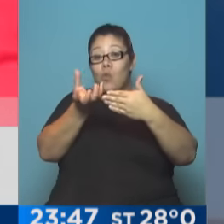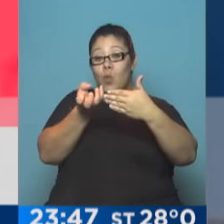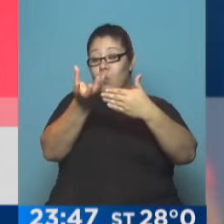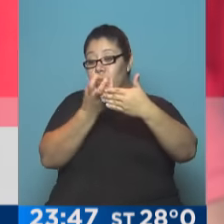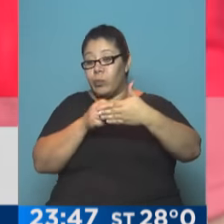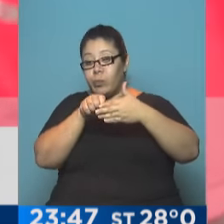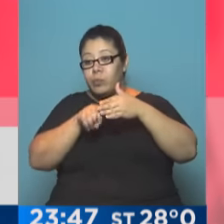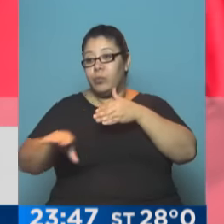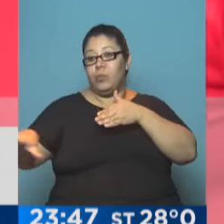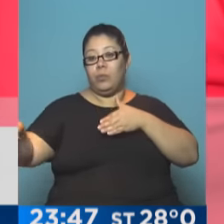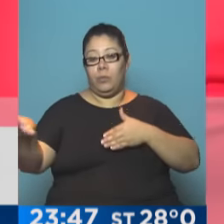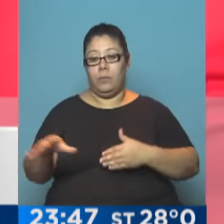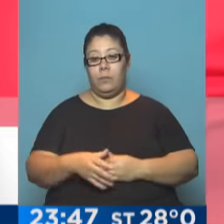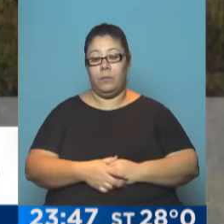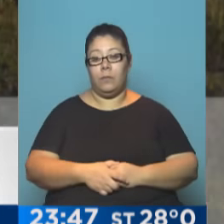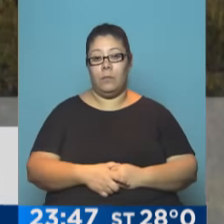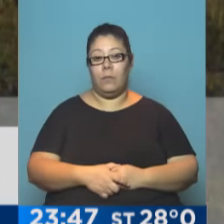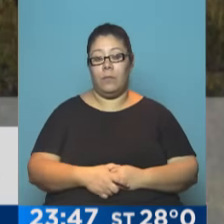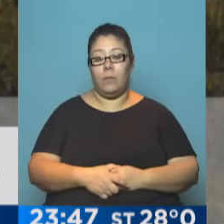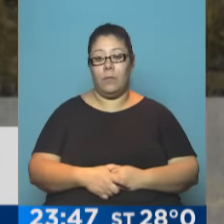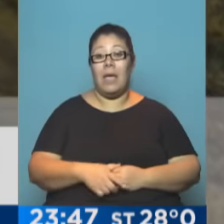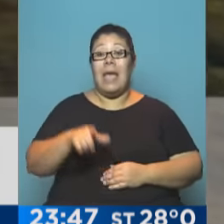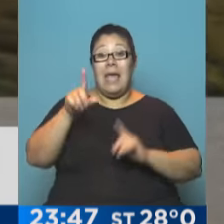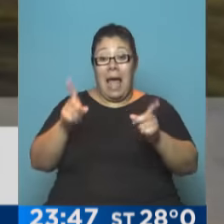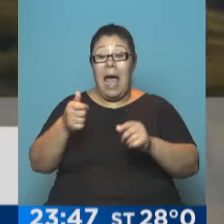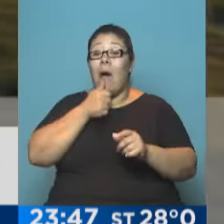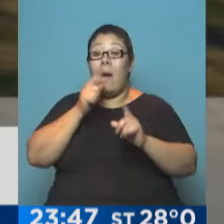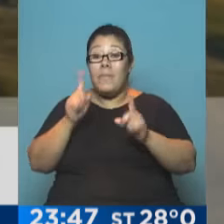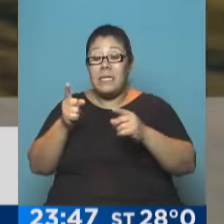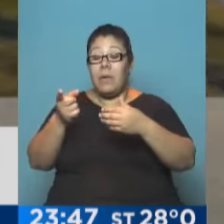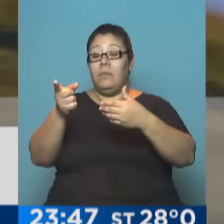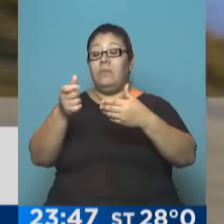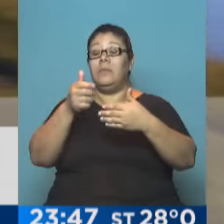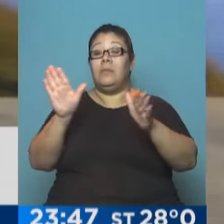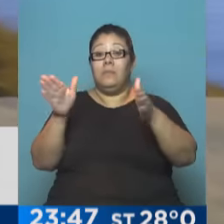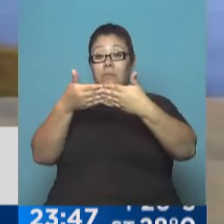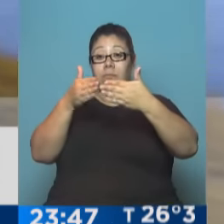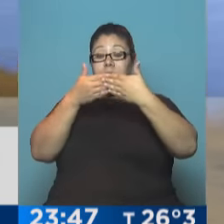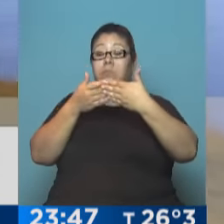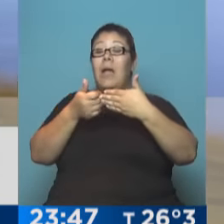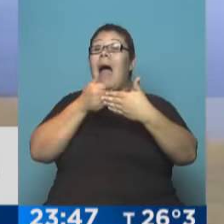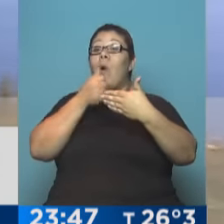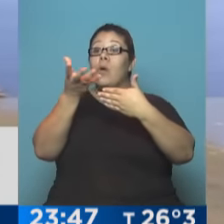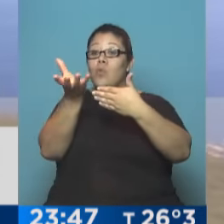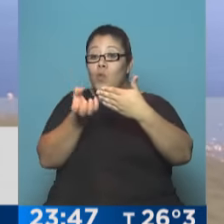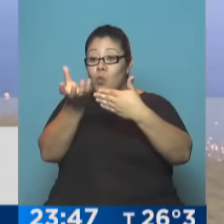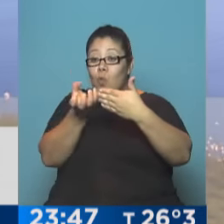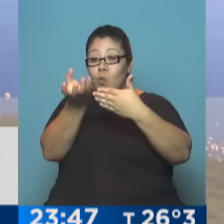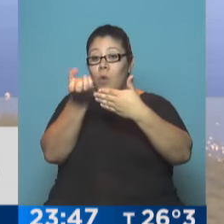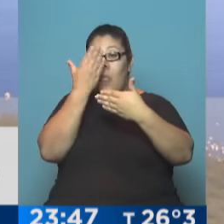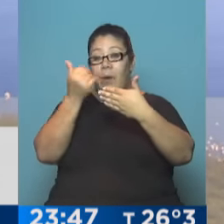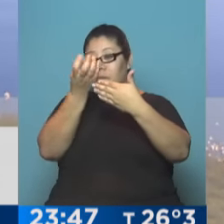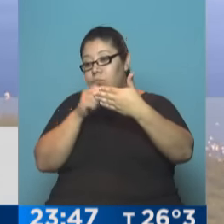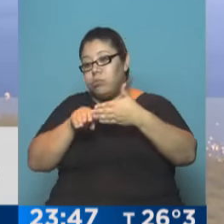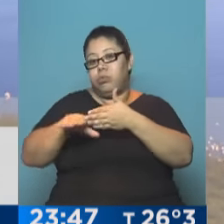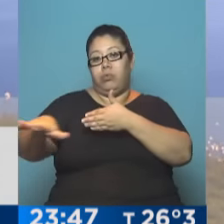que viene, principalmente cuando llueve. Entonces, esa agua la tiramos de vuelta al arroyo. Perfecto. ¿Y cómo están las condiciones hoy en día?